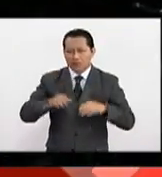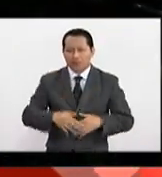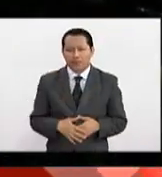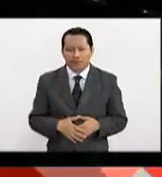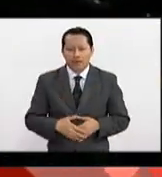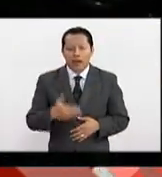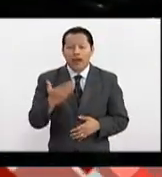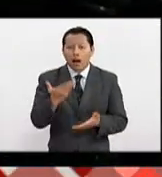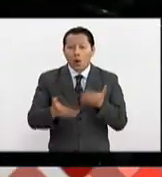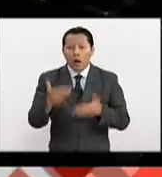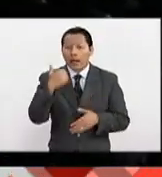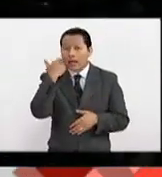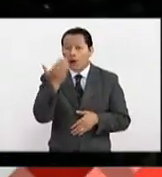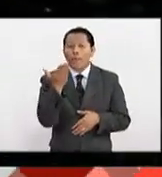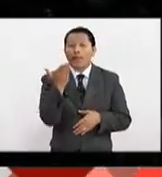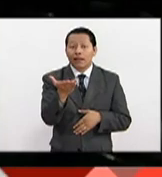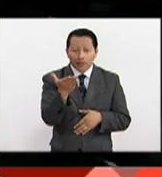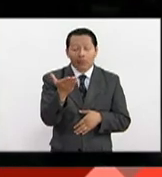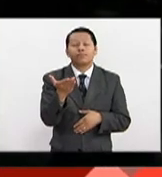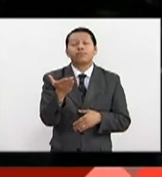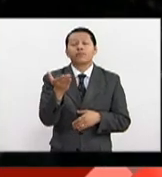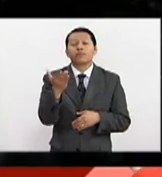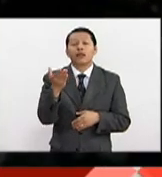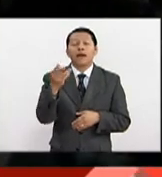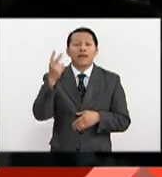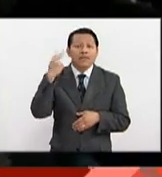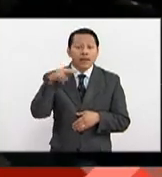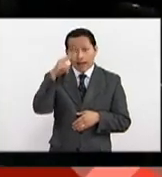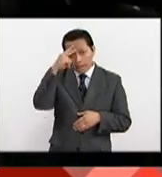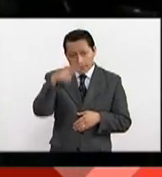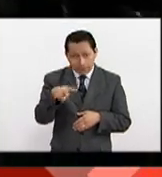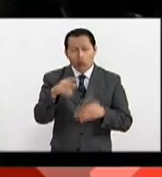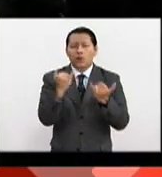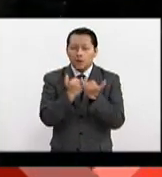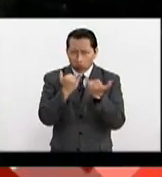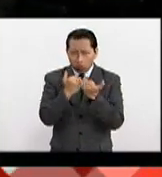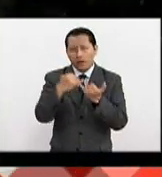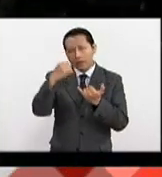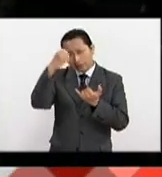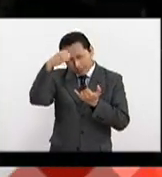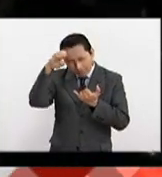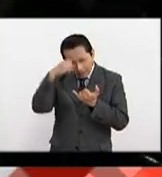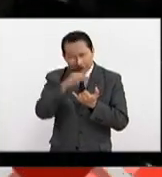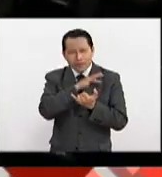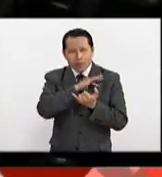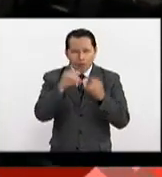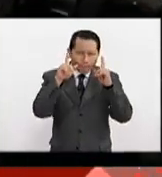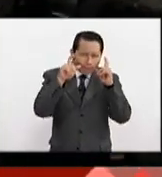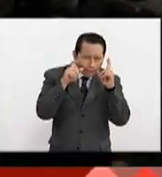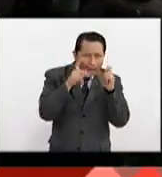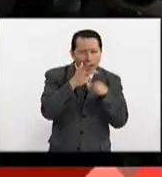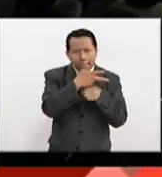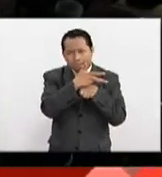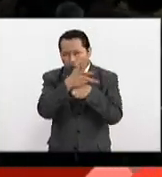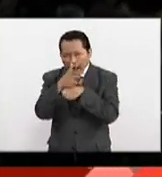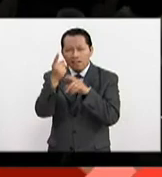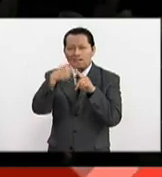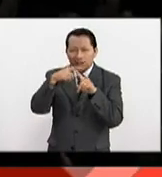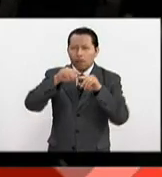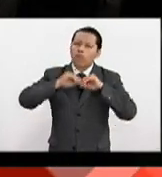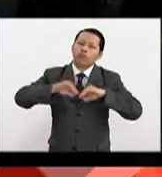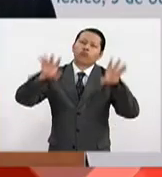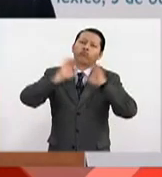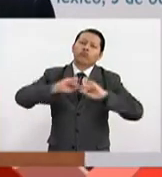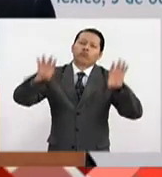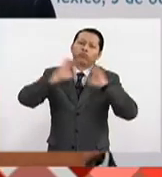pedir que cuando viajen por México compartan sus experiencias con sus amigos, las compartan con el mundo